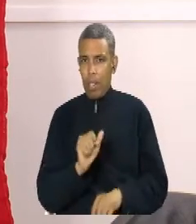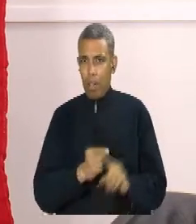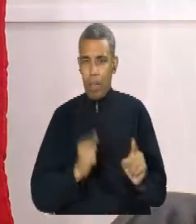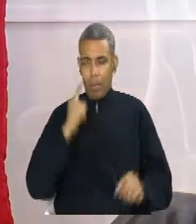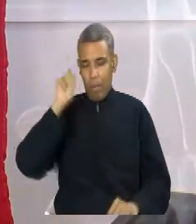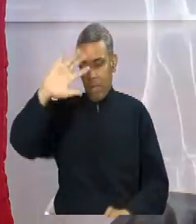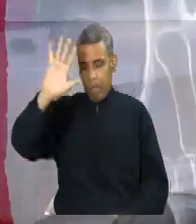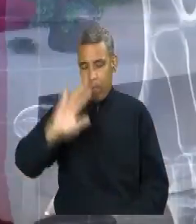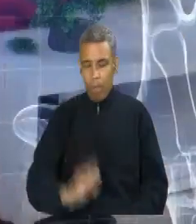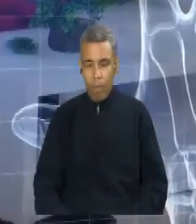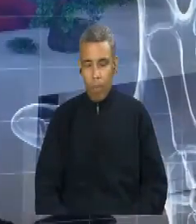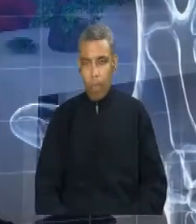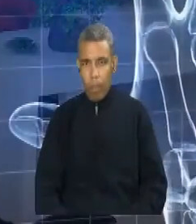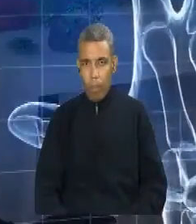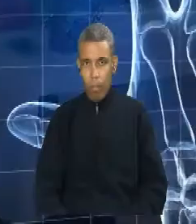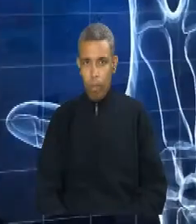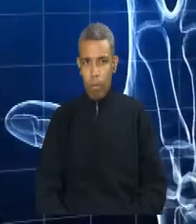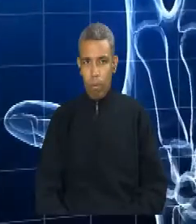próxima